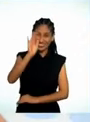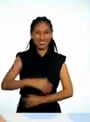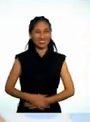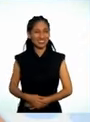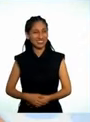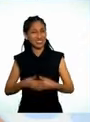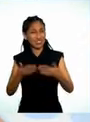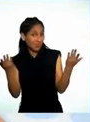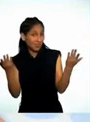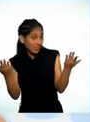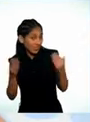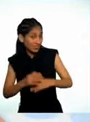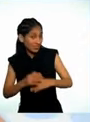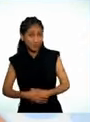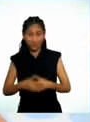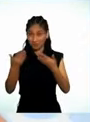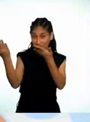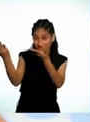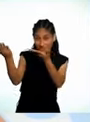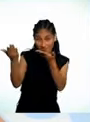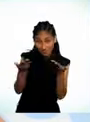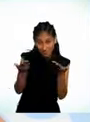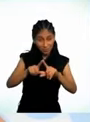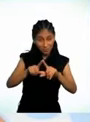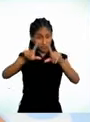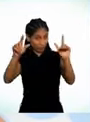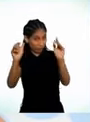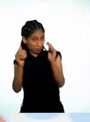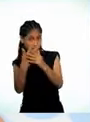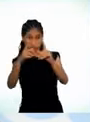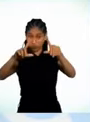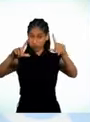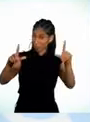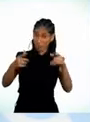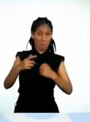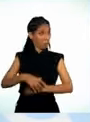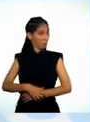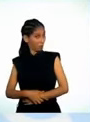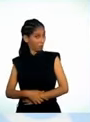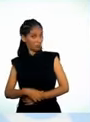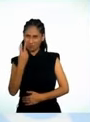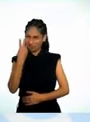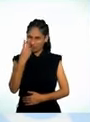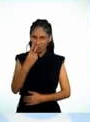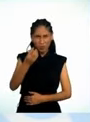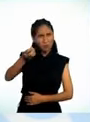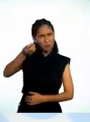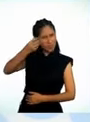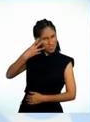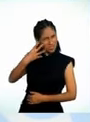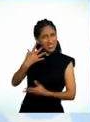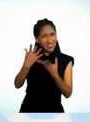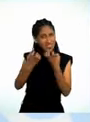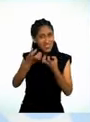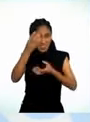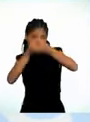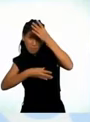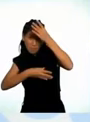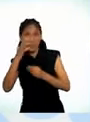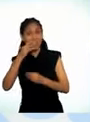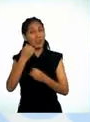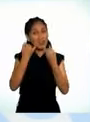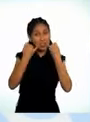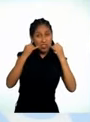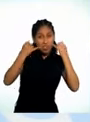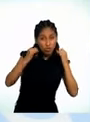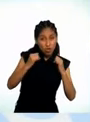andrea bienvenida a un nuevo espacio hace unos días me comentaste que querías aprender idiomas lo